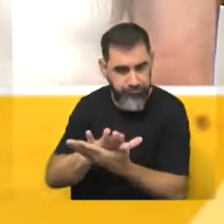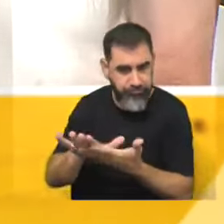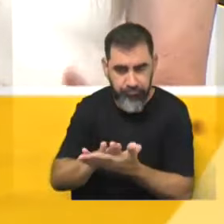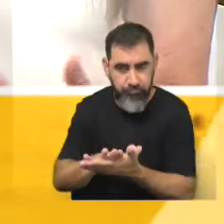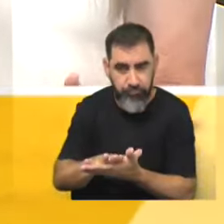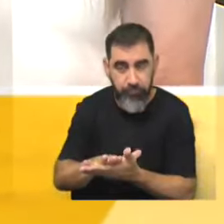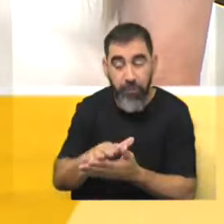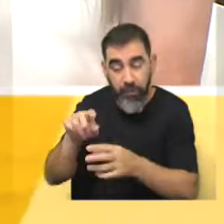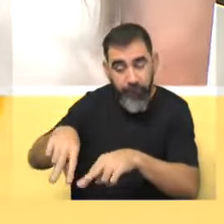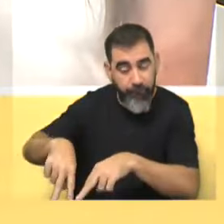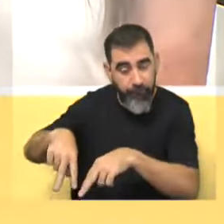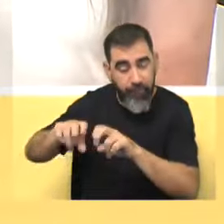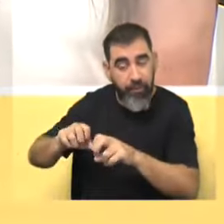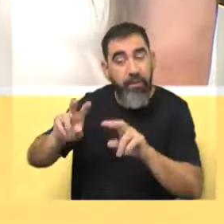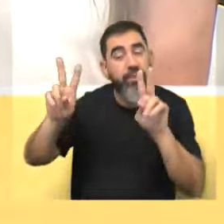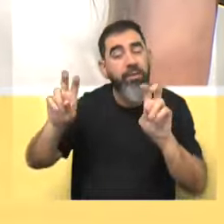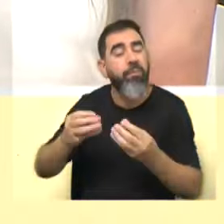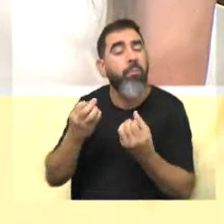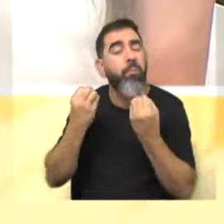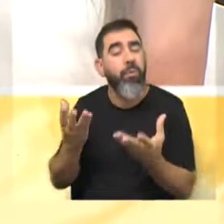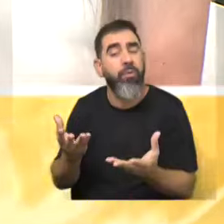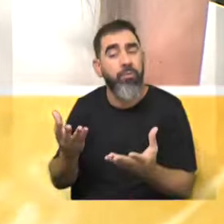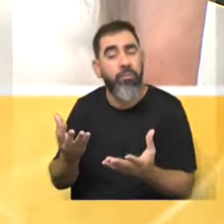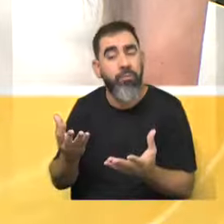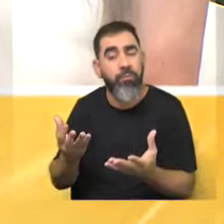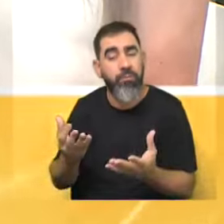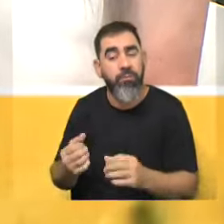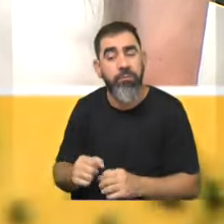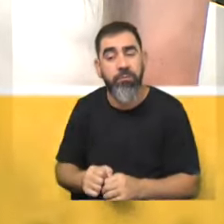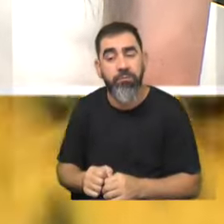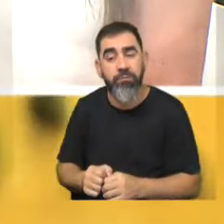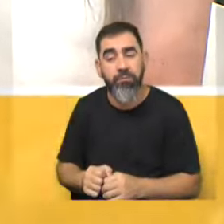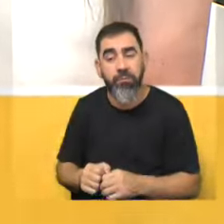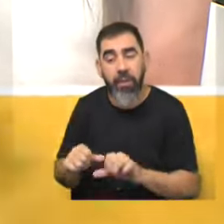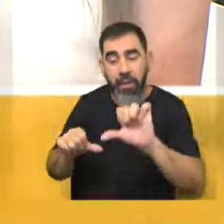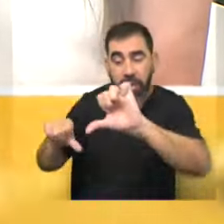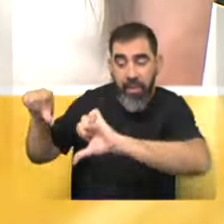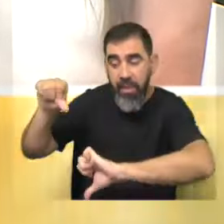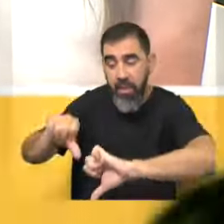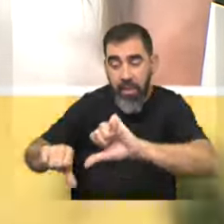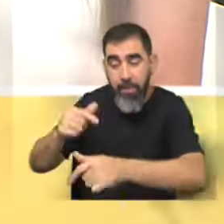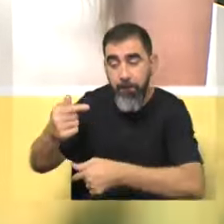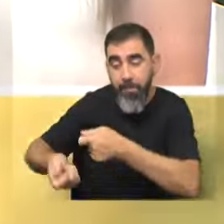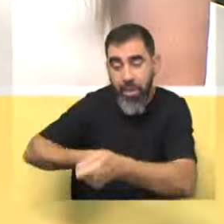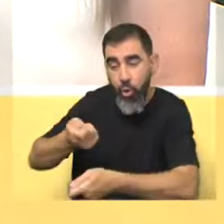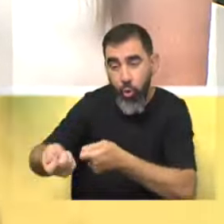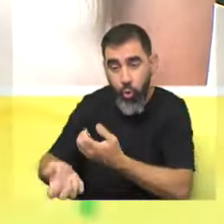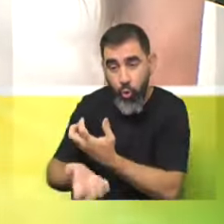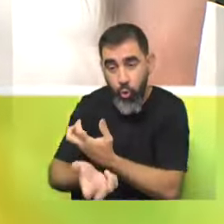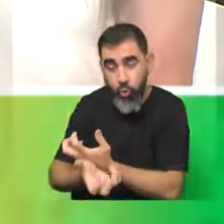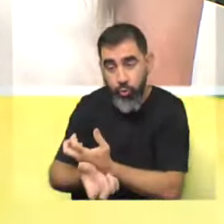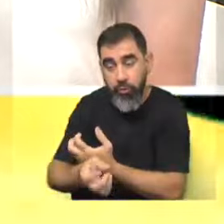ahí al investigar, el tema tiene que ver con la puesta de agroquímicos en los cultivos. Claro. Entonces, el grillo